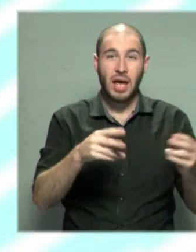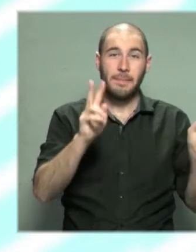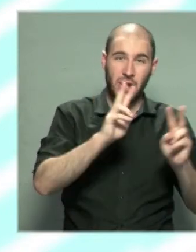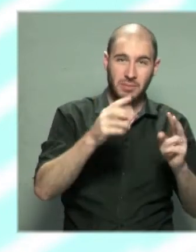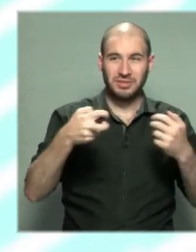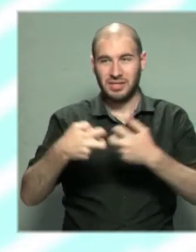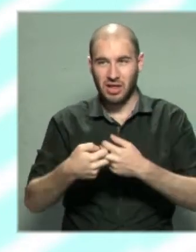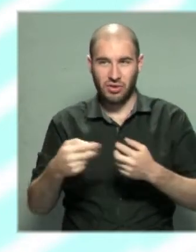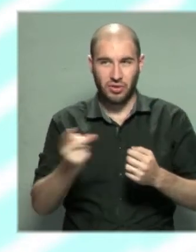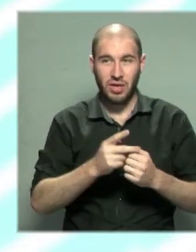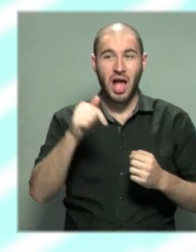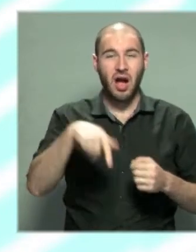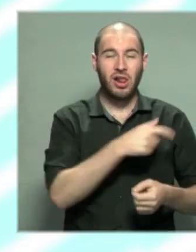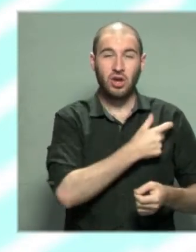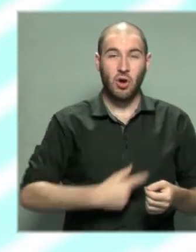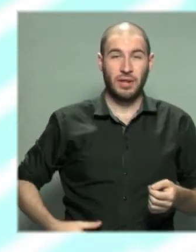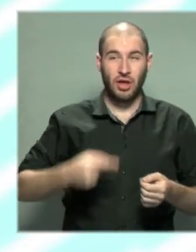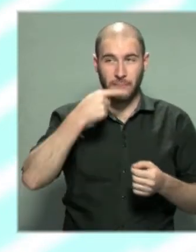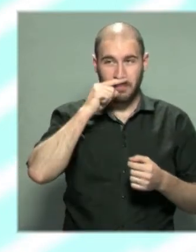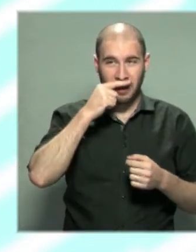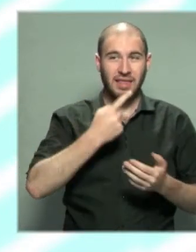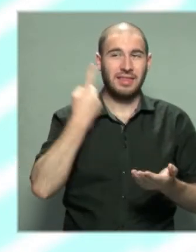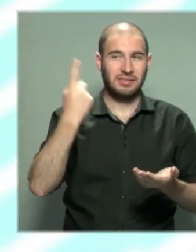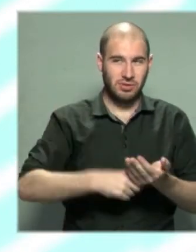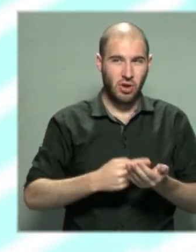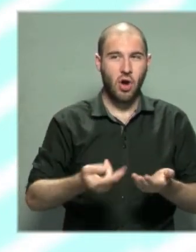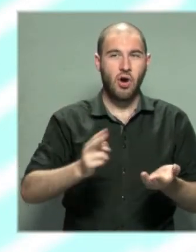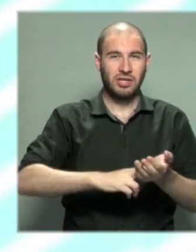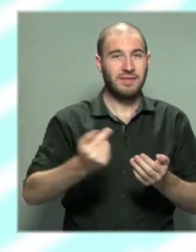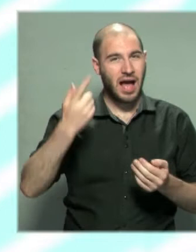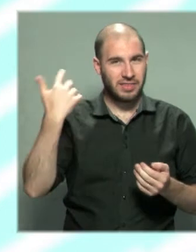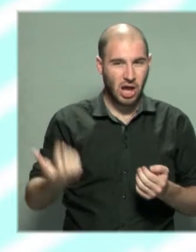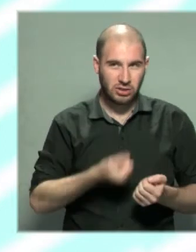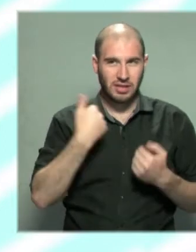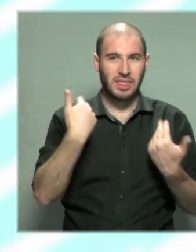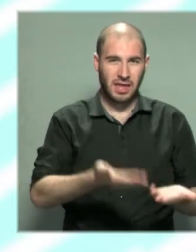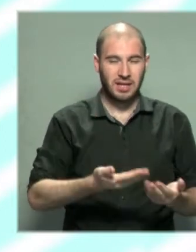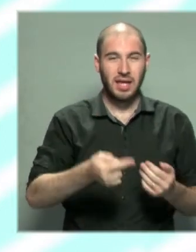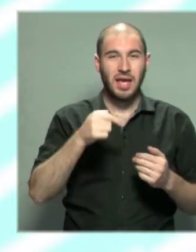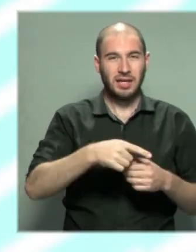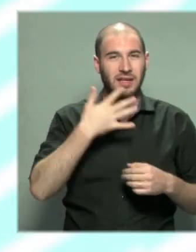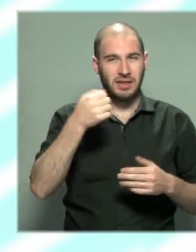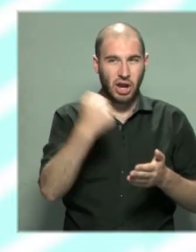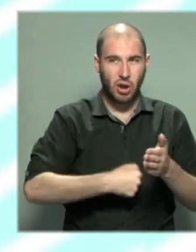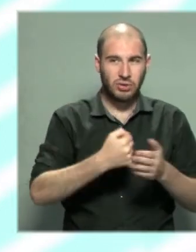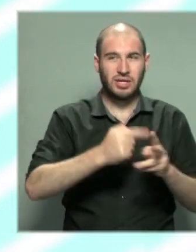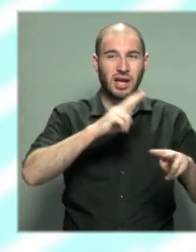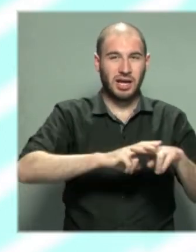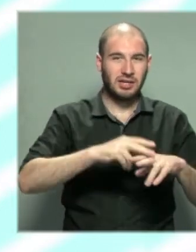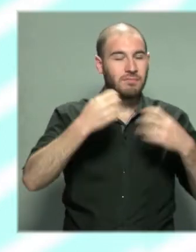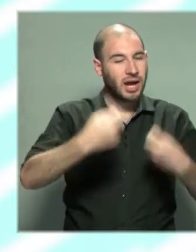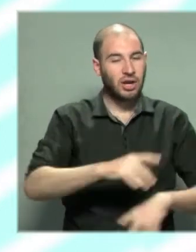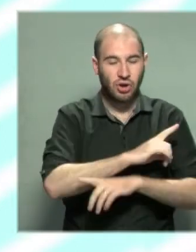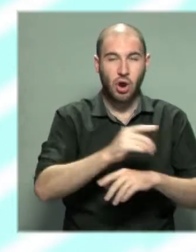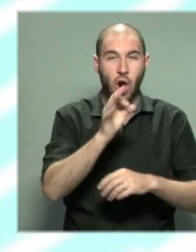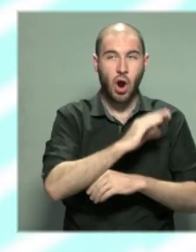peronismo y el sindicalismo. Hoy el gobierno de Mauricio Macri tomó la decisión de devolvernos lo que alguna vez tuvimos. Esa es la verdadera lucha, #NoAflojemos, es